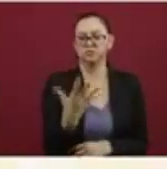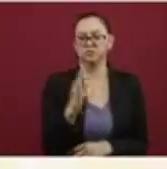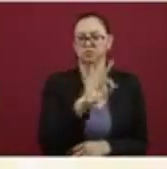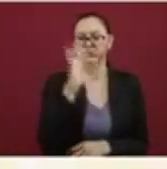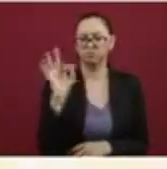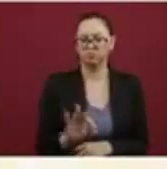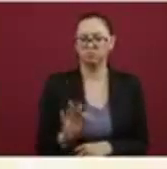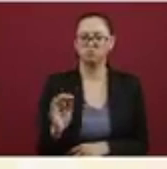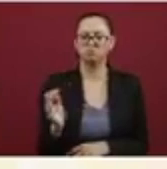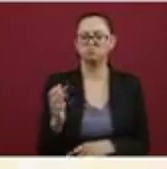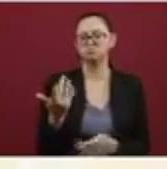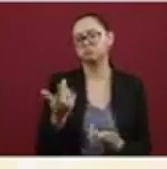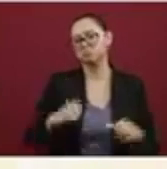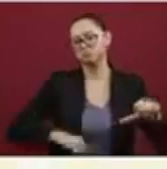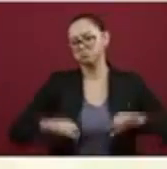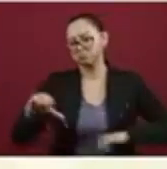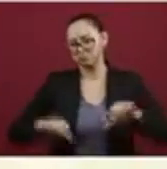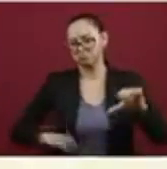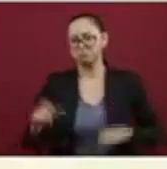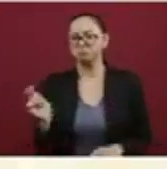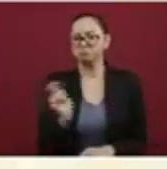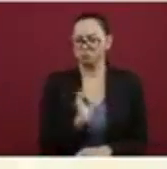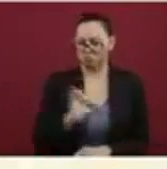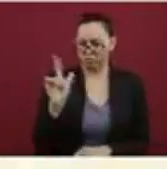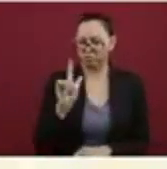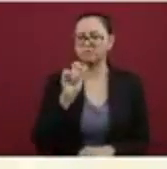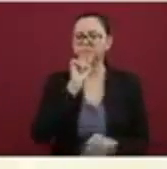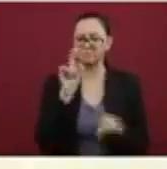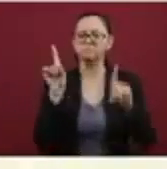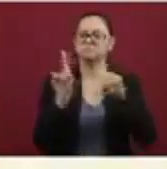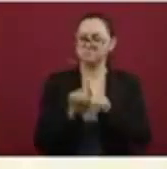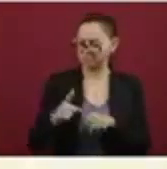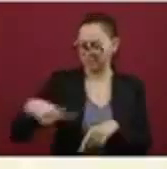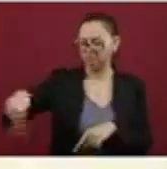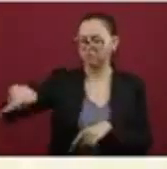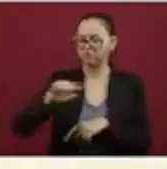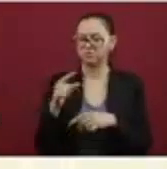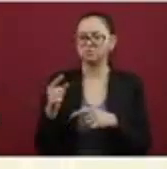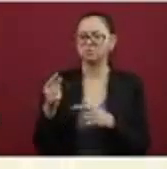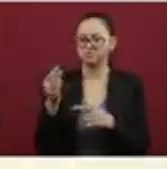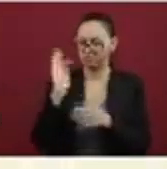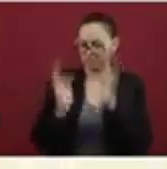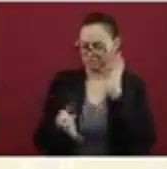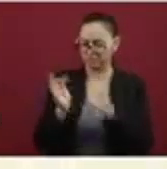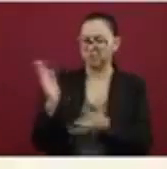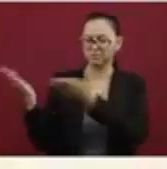5.8% en actividades profesionistas, también los profesionistas están recibiendo aprendices,